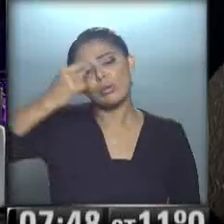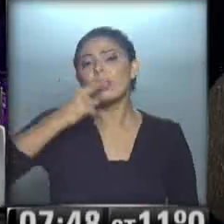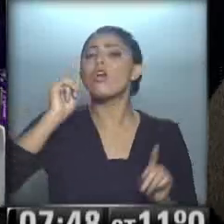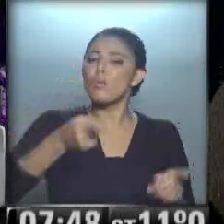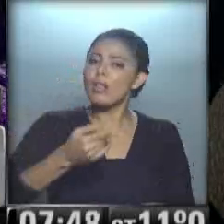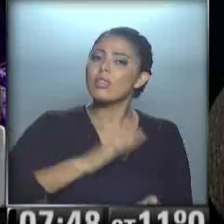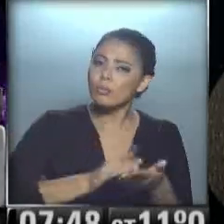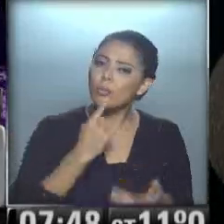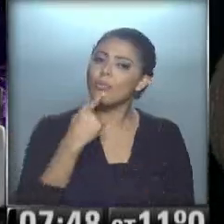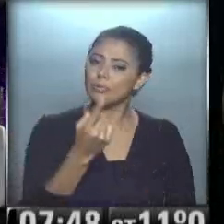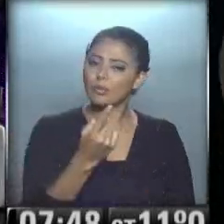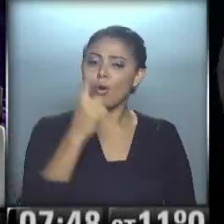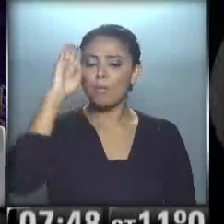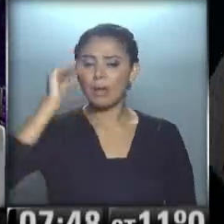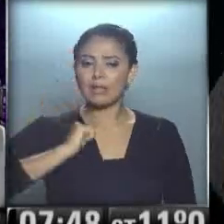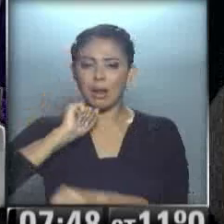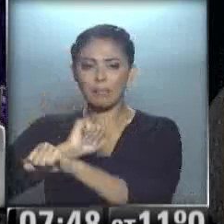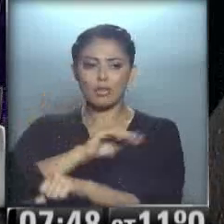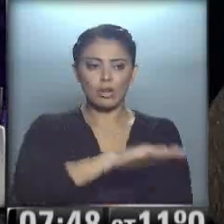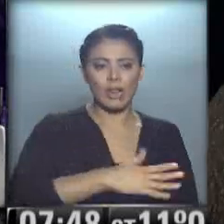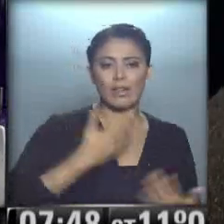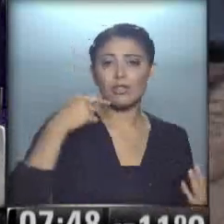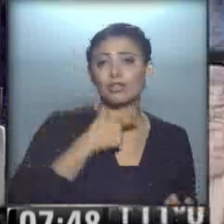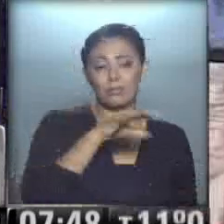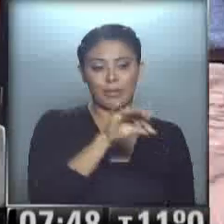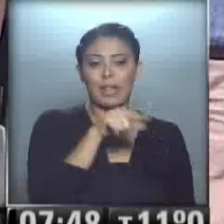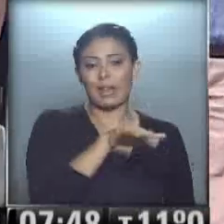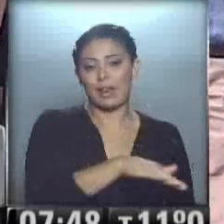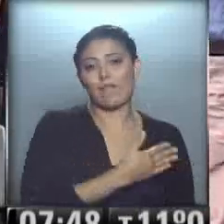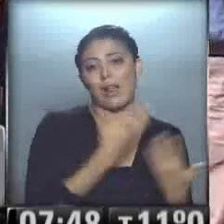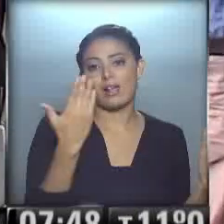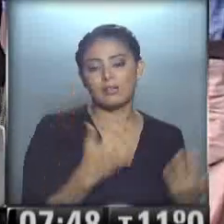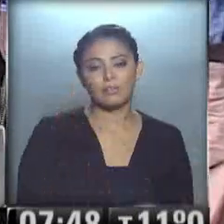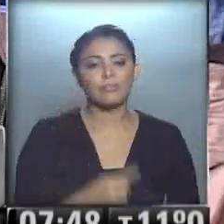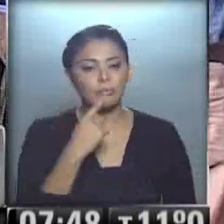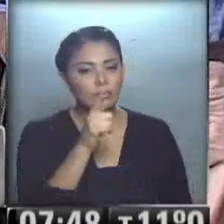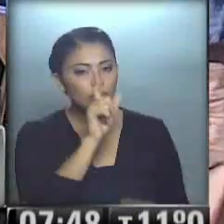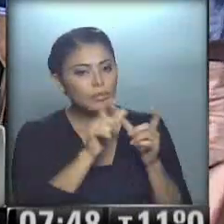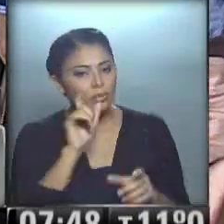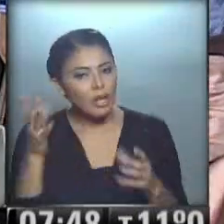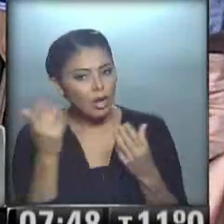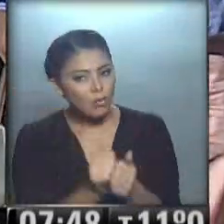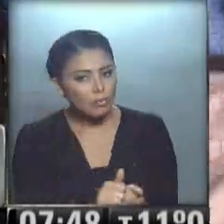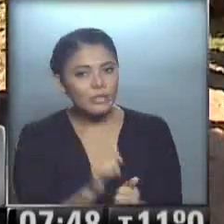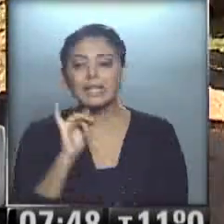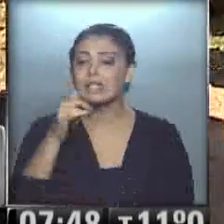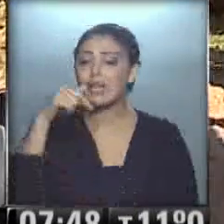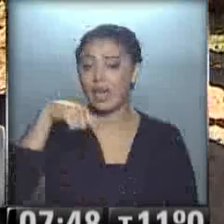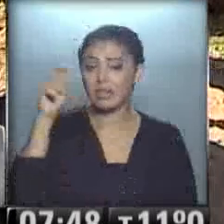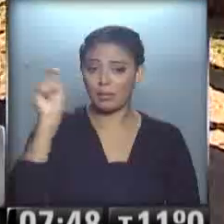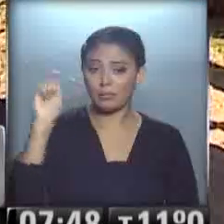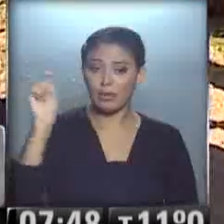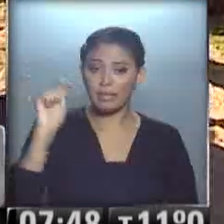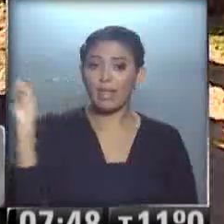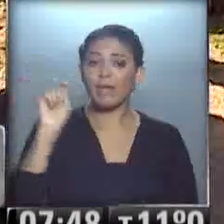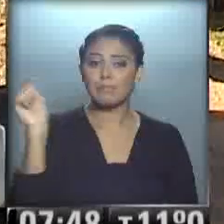de repetirlo, entre un militar preso y un niño feliz, elijo un niño feliz. ¿Italianos que la acompañan? Sí, sí, porque ahora todo este mes es